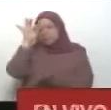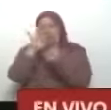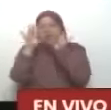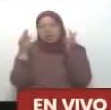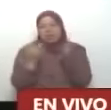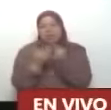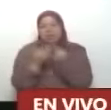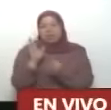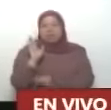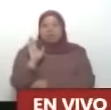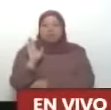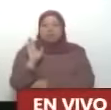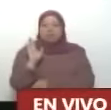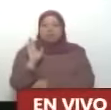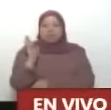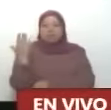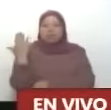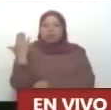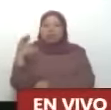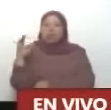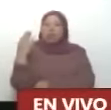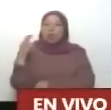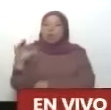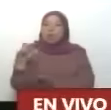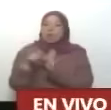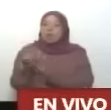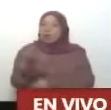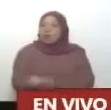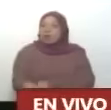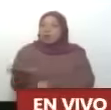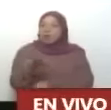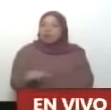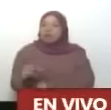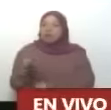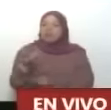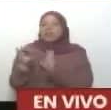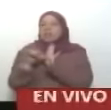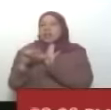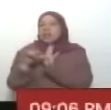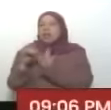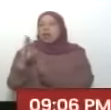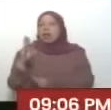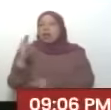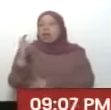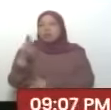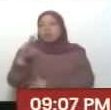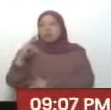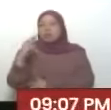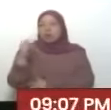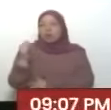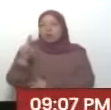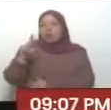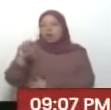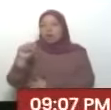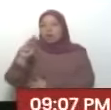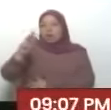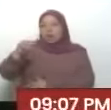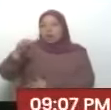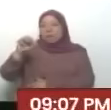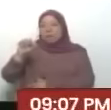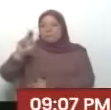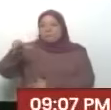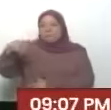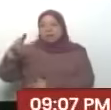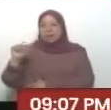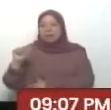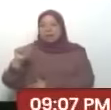viene, pues. Ah, ¿verdad? En Colombia. Ah, ¿de qué parte de Colombia es tu familia? Bucaramanga. Bucaramanga. Bucaramanga, bueno, sí. Mi saludo a la gente de Bucaramanga. Allá también